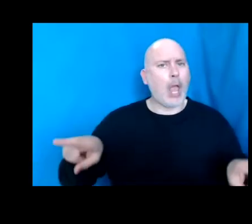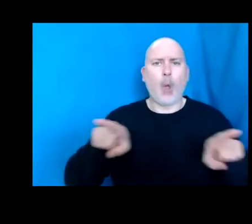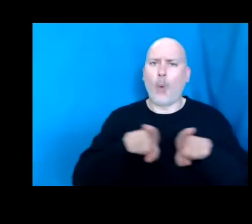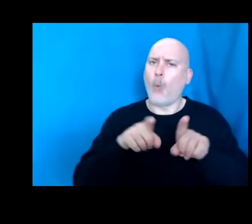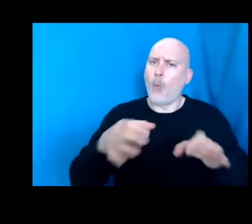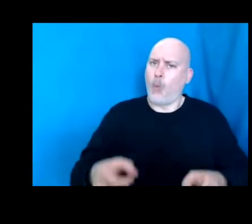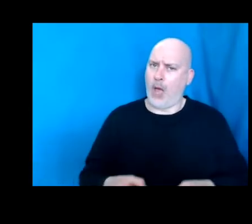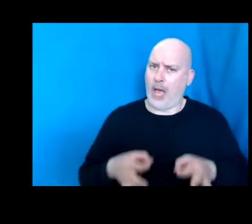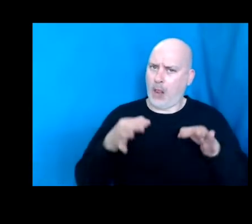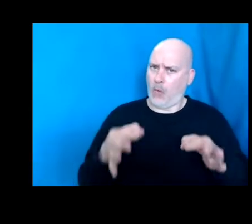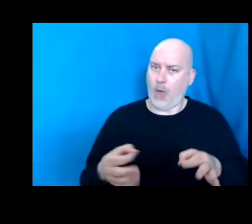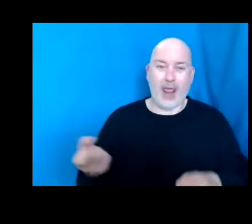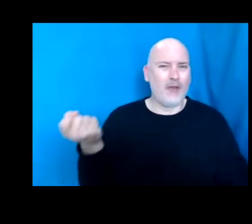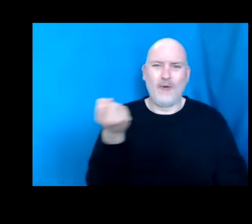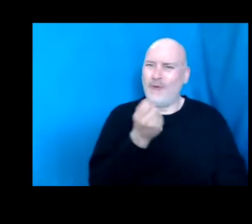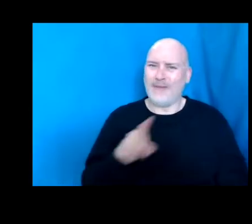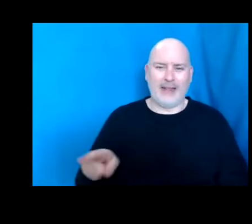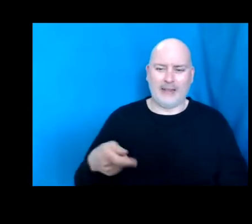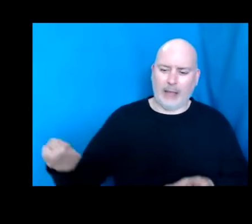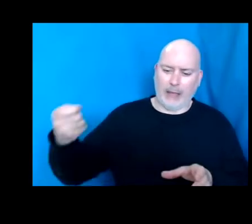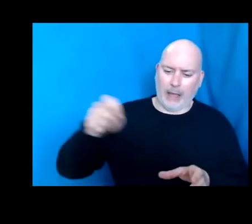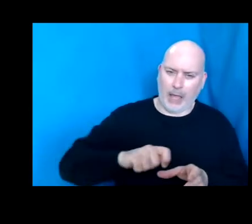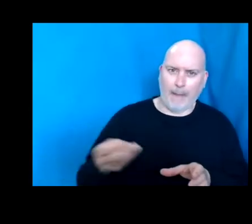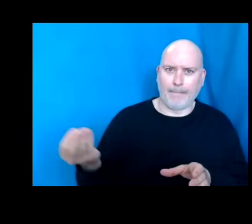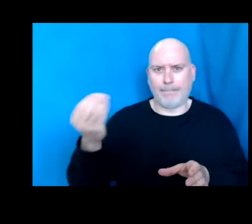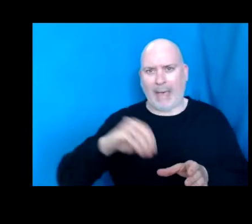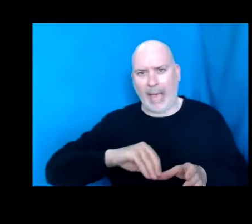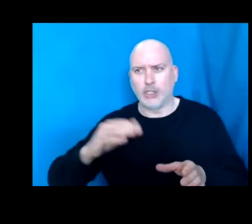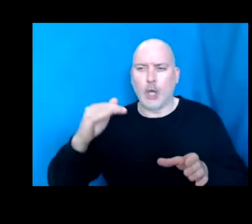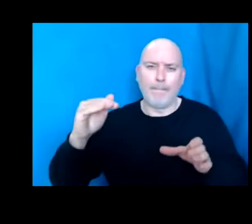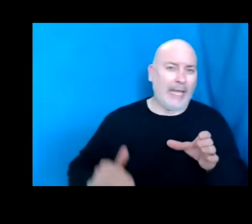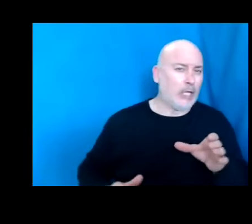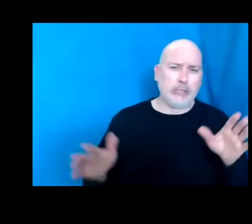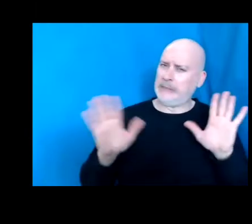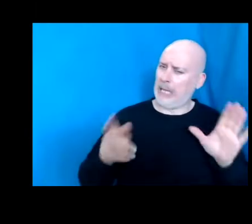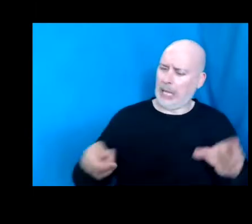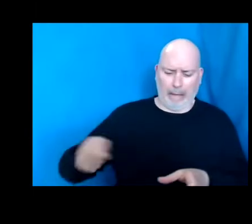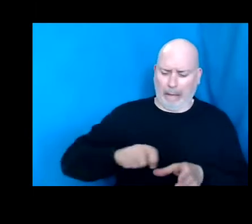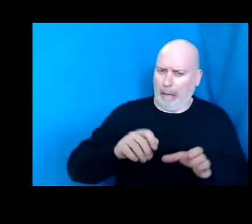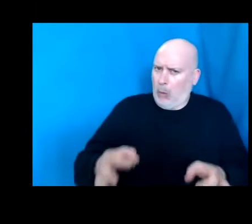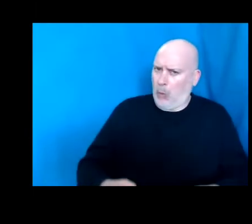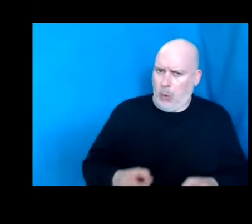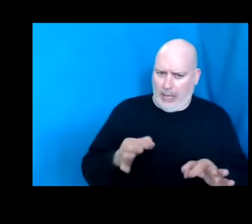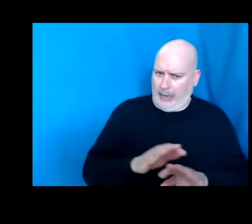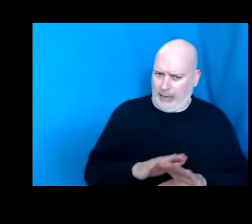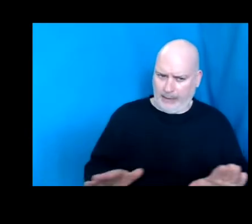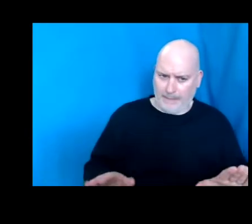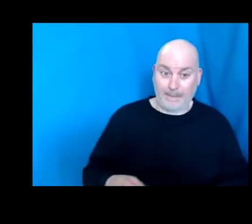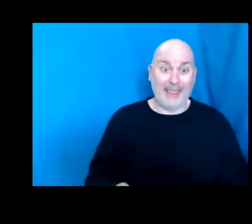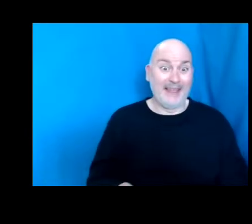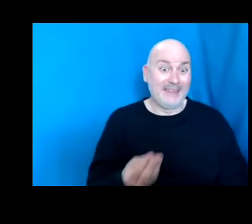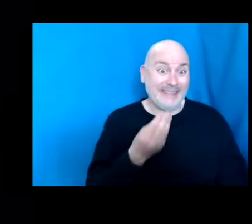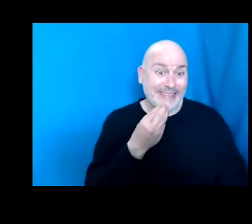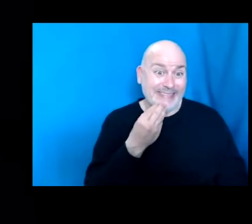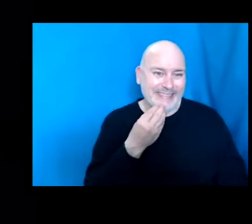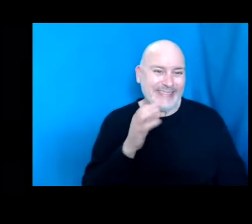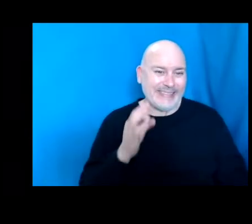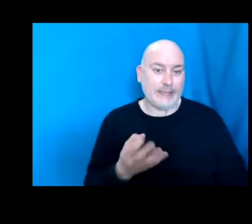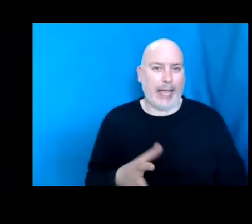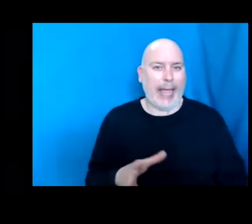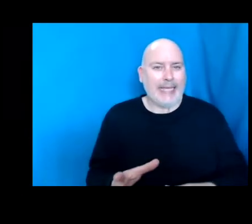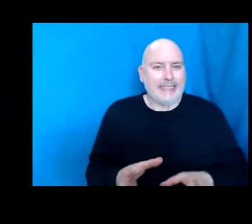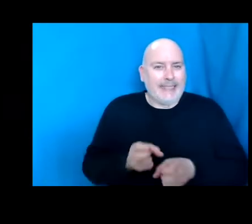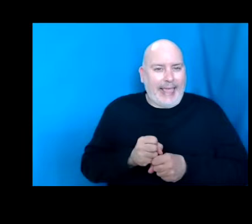es necesario cambiar la concentración de estos biberones. Y la dieta astringente